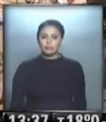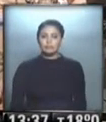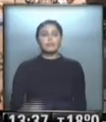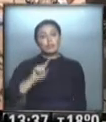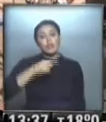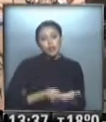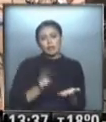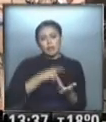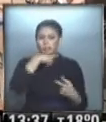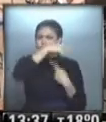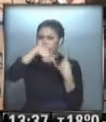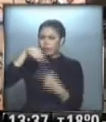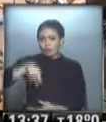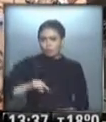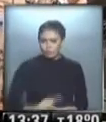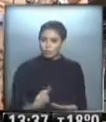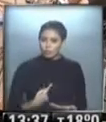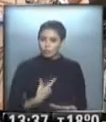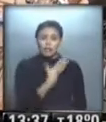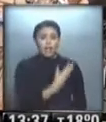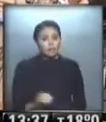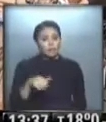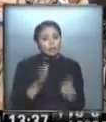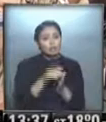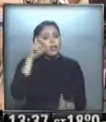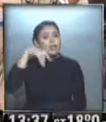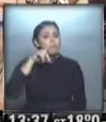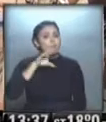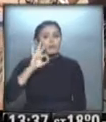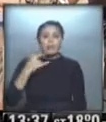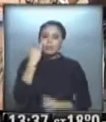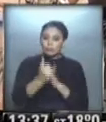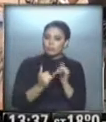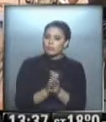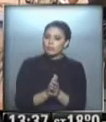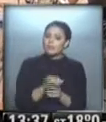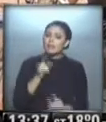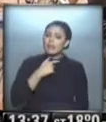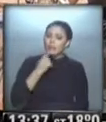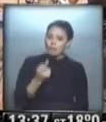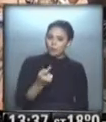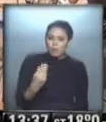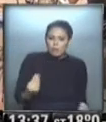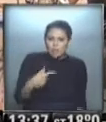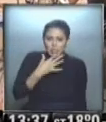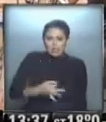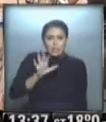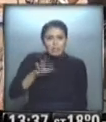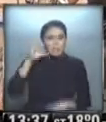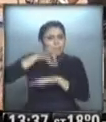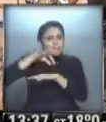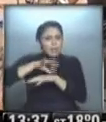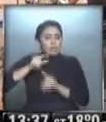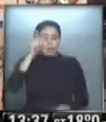y otra vez la polémica en buenos aires con un aborto estamos con emilio luchas para hablar este tema claro sobre todo preguntarte por qué esta decisión que toman los